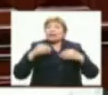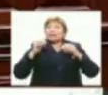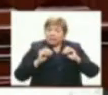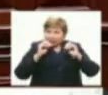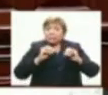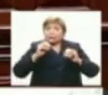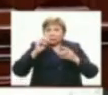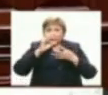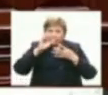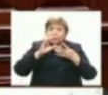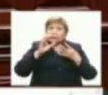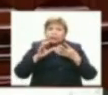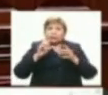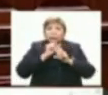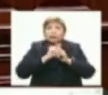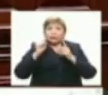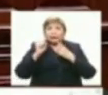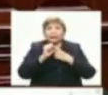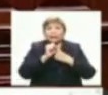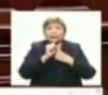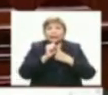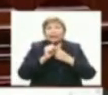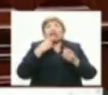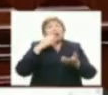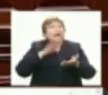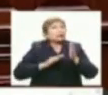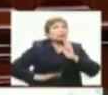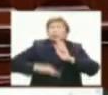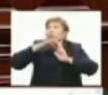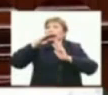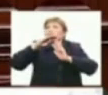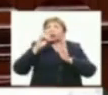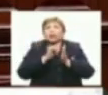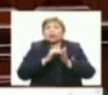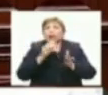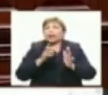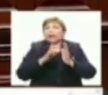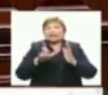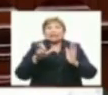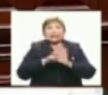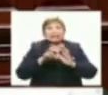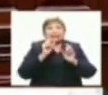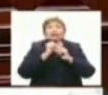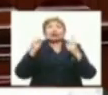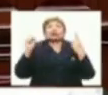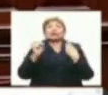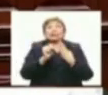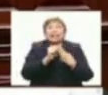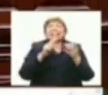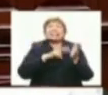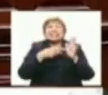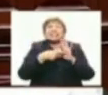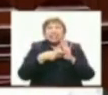el criterio de rentabilidad social, que es superior a la licencia sindical, a la licencia social. Esto